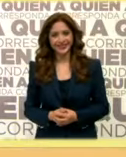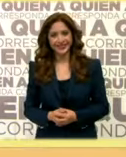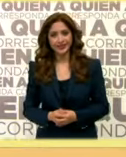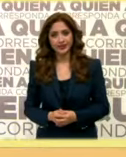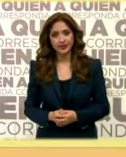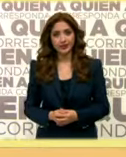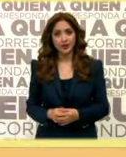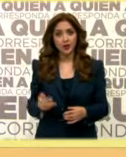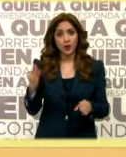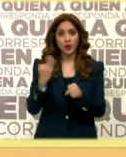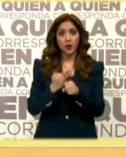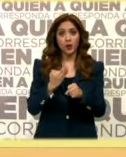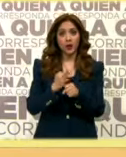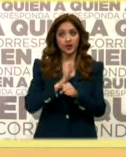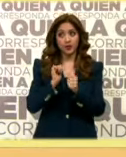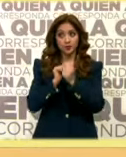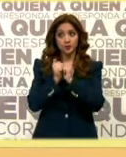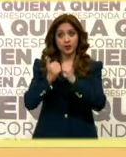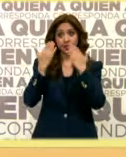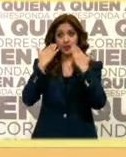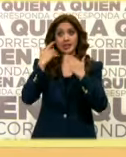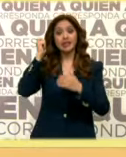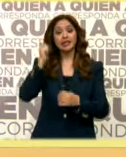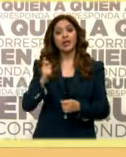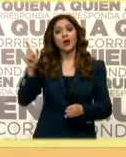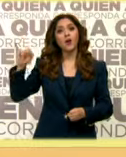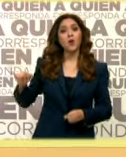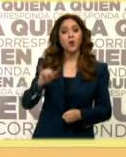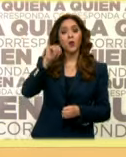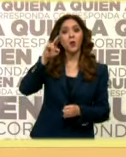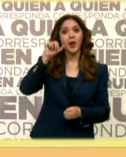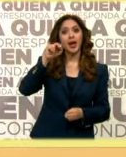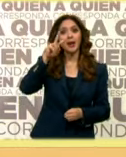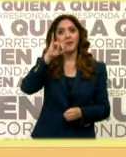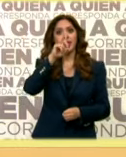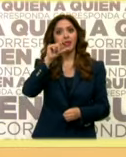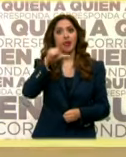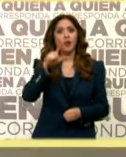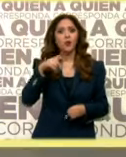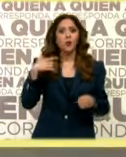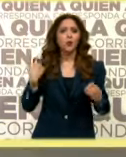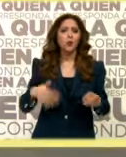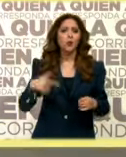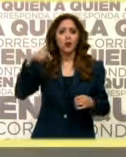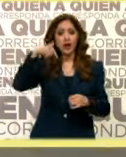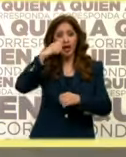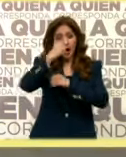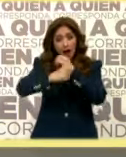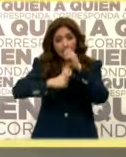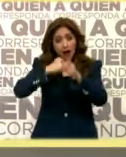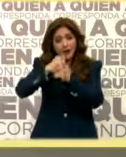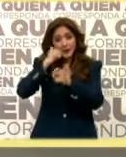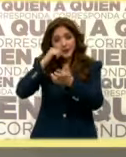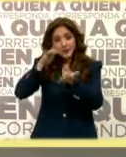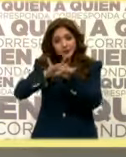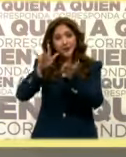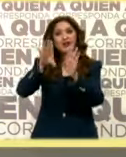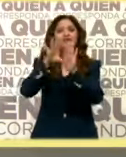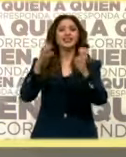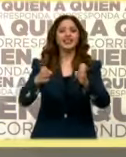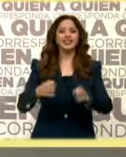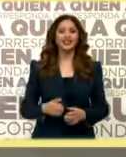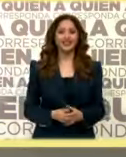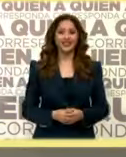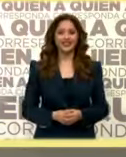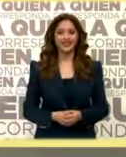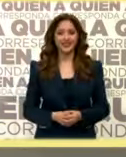poquito de calorcito en el contenedor porque estoy con el guapísimo Juan Vidal. Y mira que este año viene, pero con todo. A Juan, ¿cómo estás? Sí. ¿Cómo